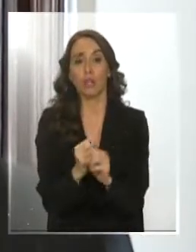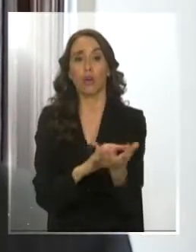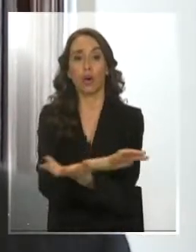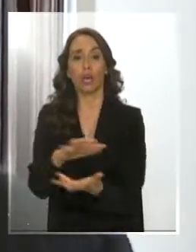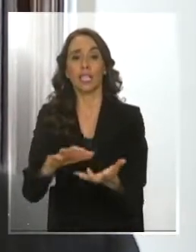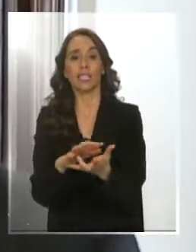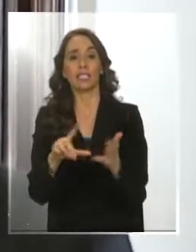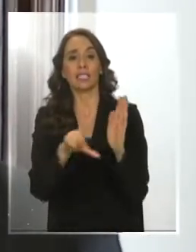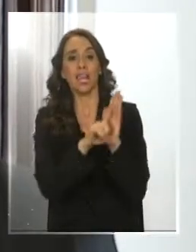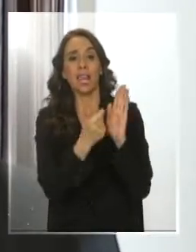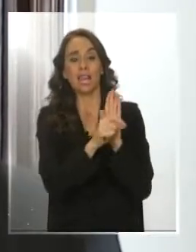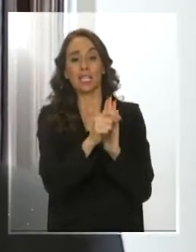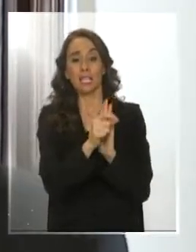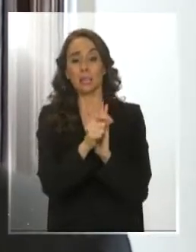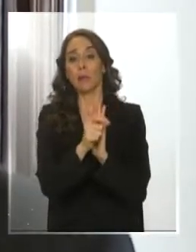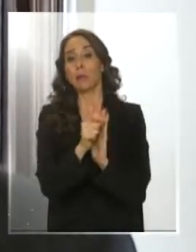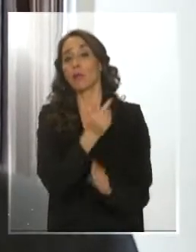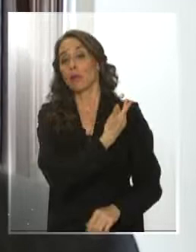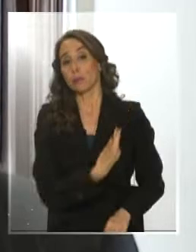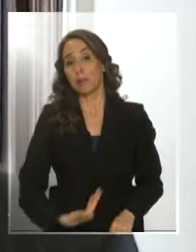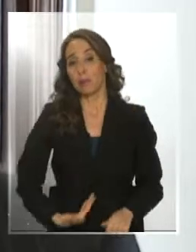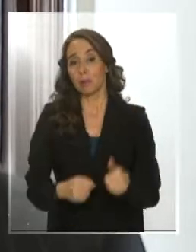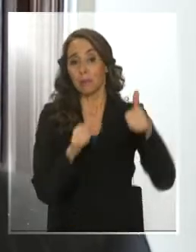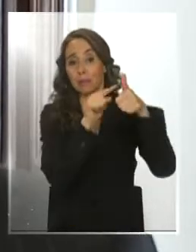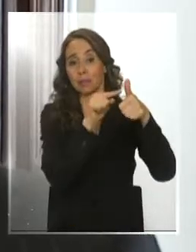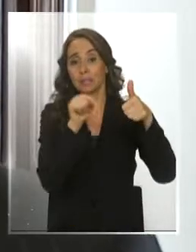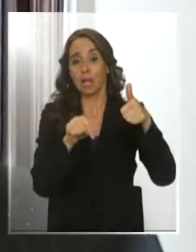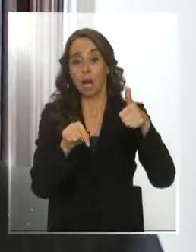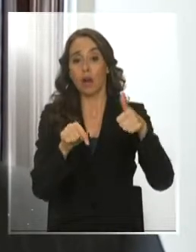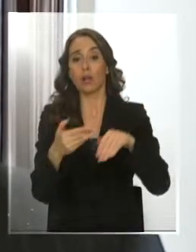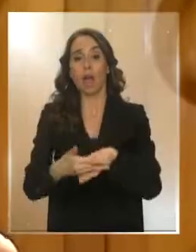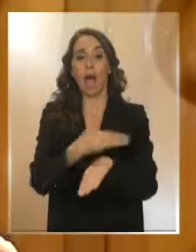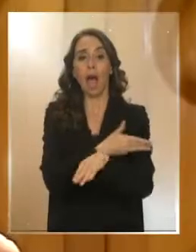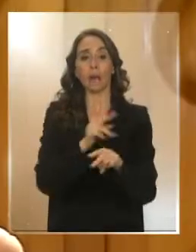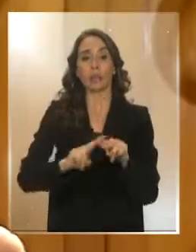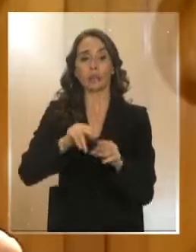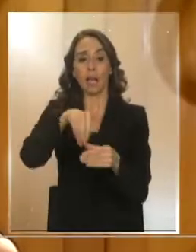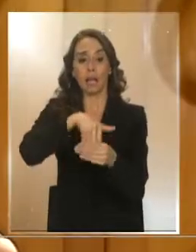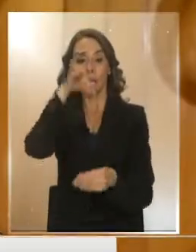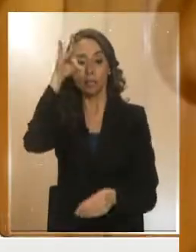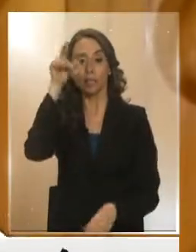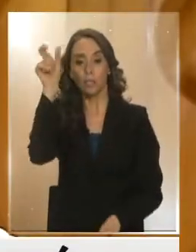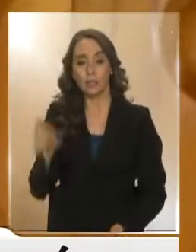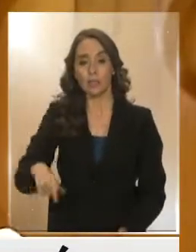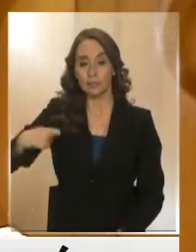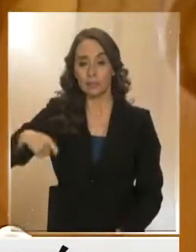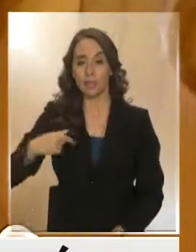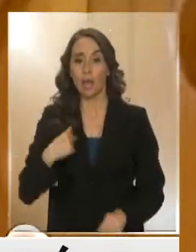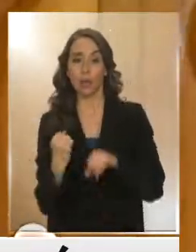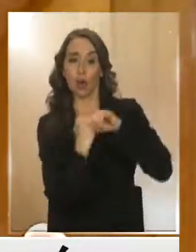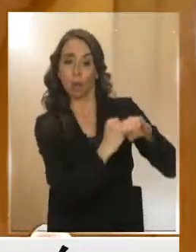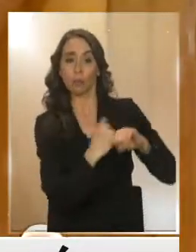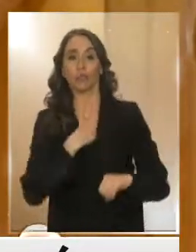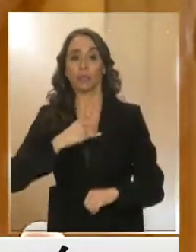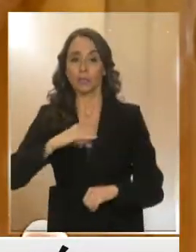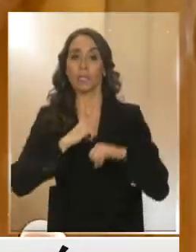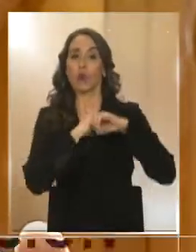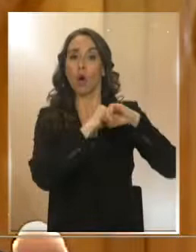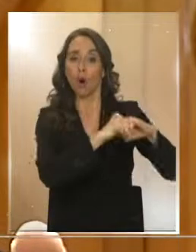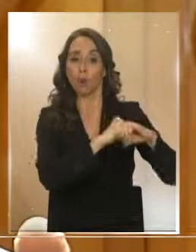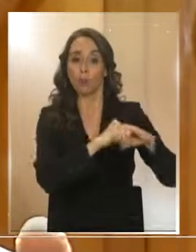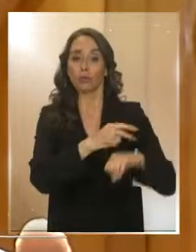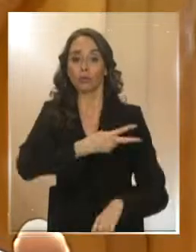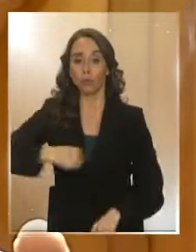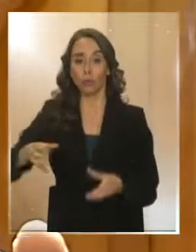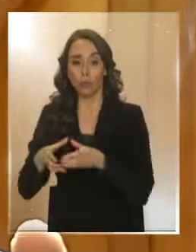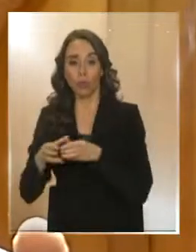de su clase gobernante y por lo tanto lo que acá corresponde es adelantar las elecciones. Soy senador de oposición, seguiré siendo oposición, de una